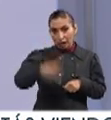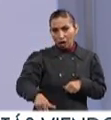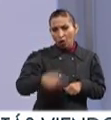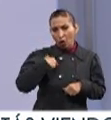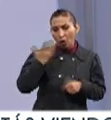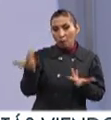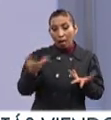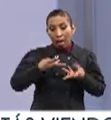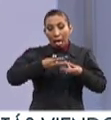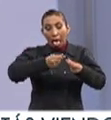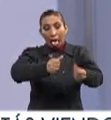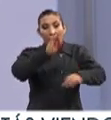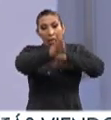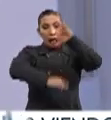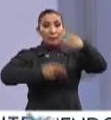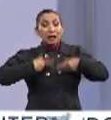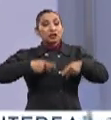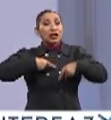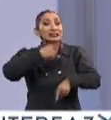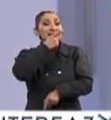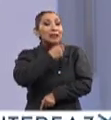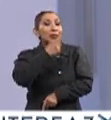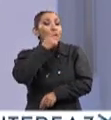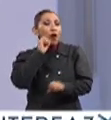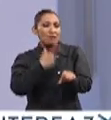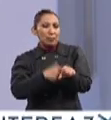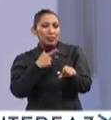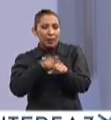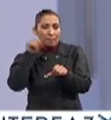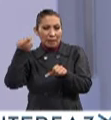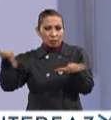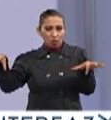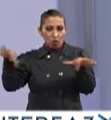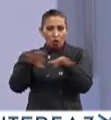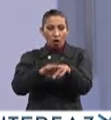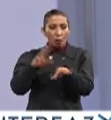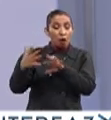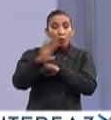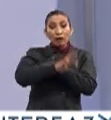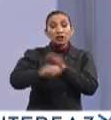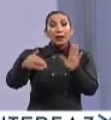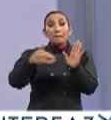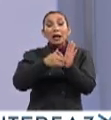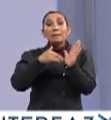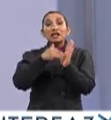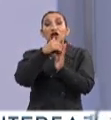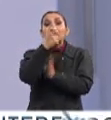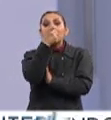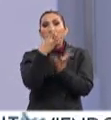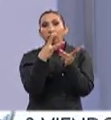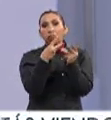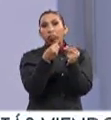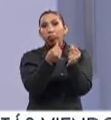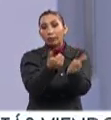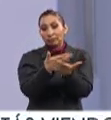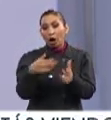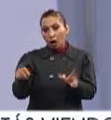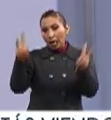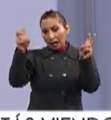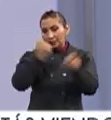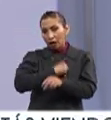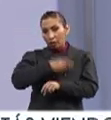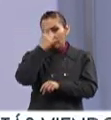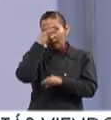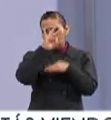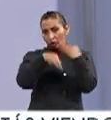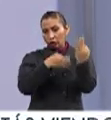el costo para la atención de pacientes con diabetes o enfermedades asociadas ronda los 400 mil millones de pesos. Y hoy en nuestra sección Salud